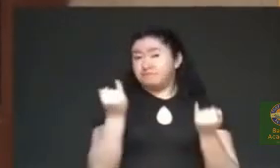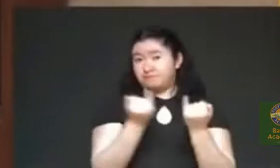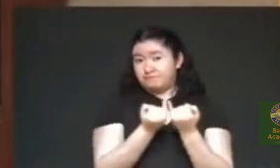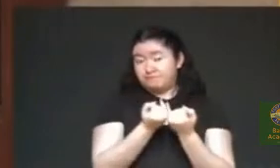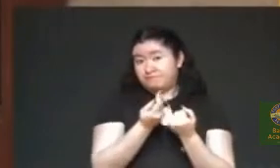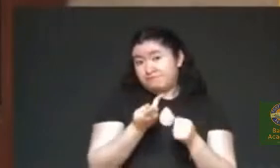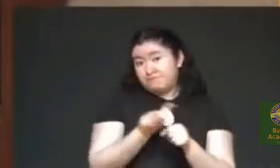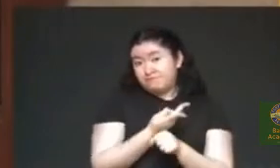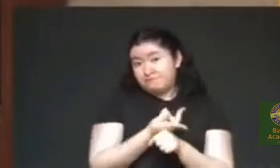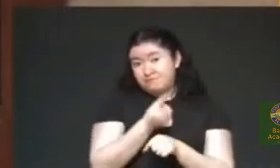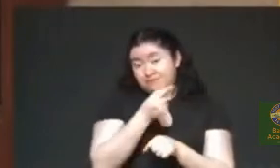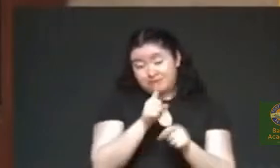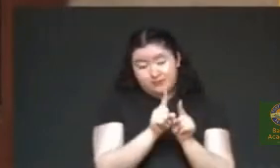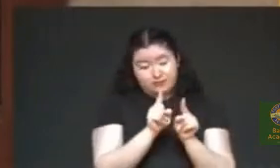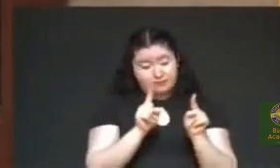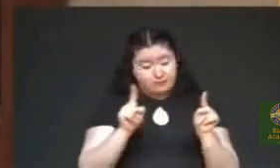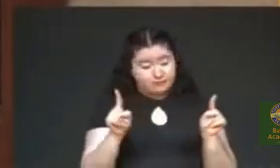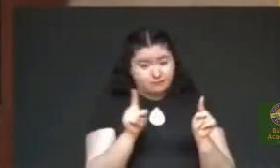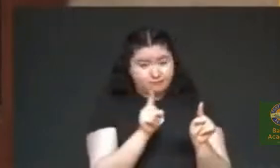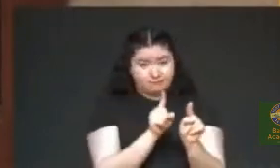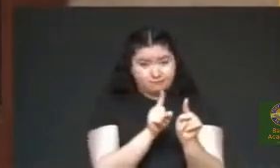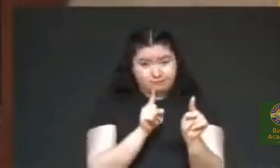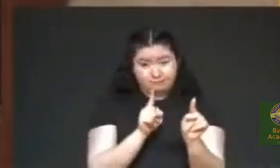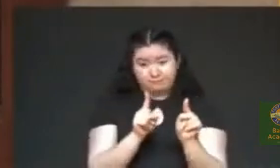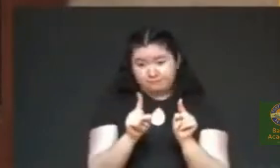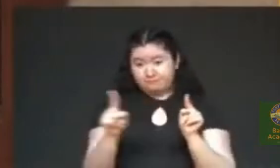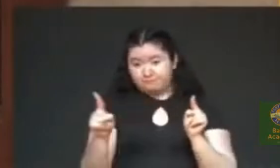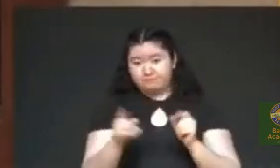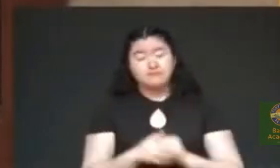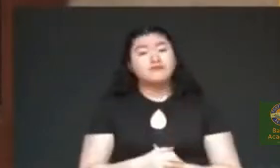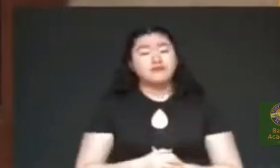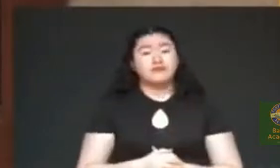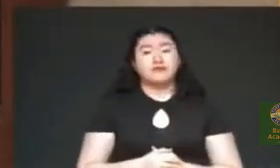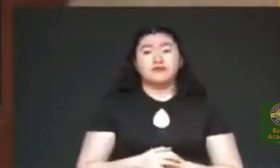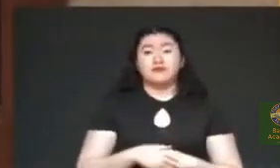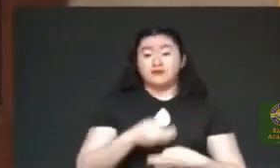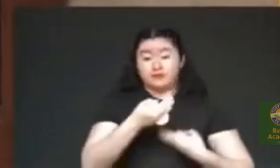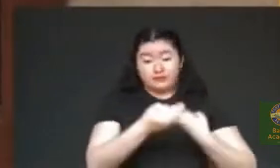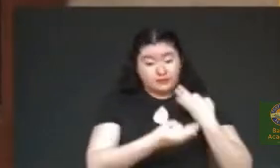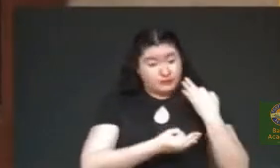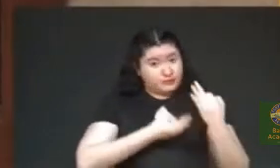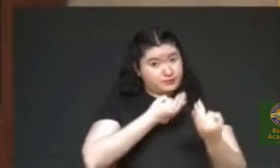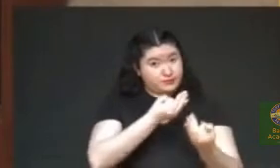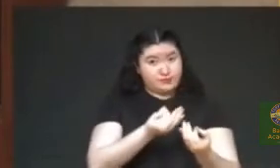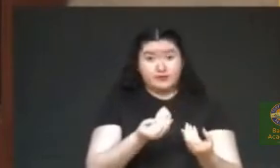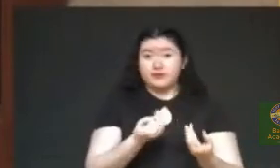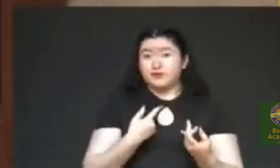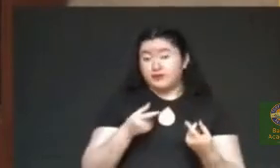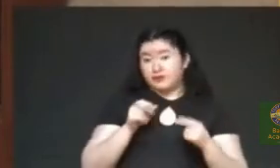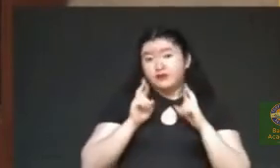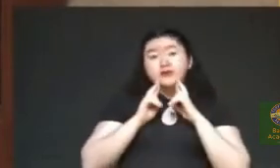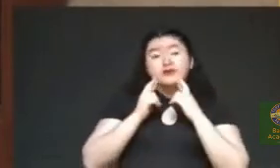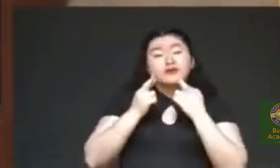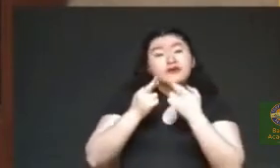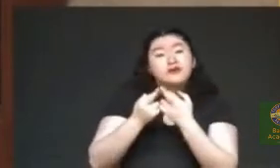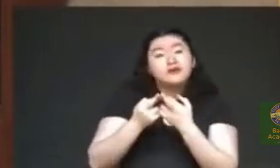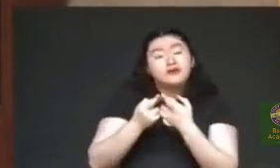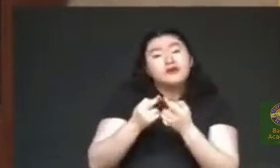ver con la sana distancia. Todos los comités técnicos, los consejos técnicos, perdón,